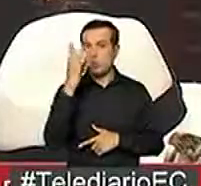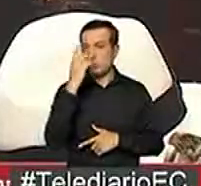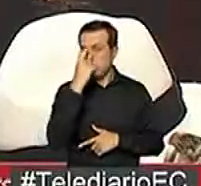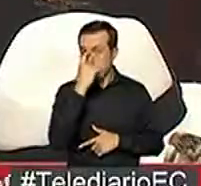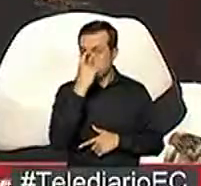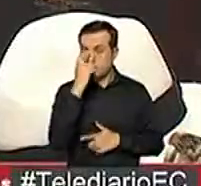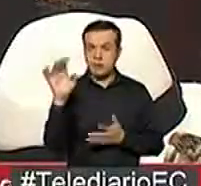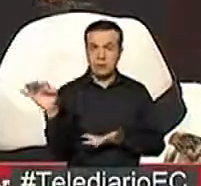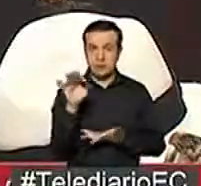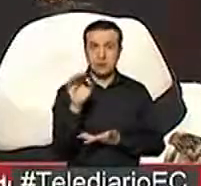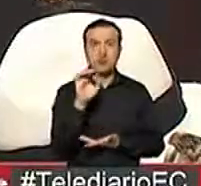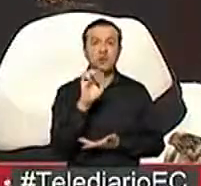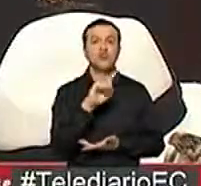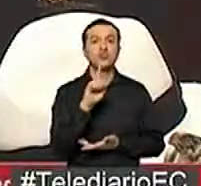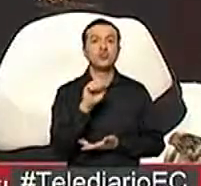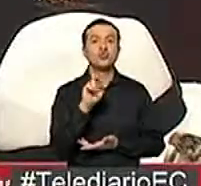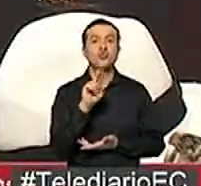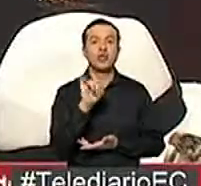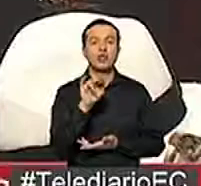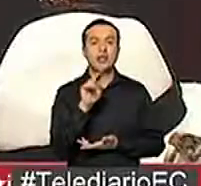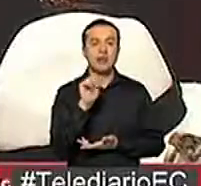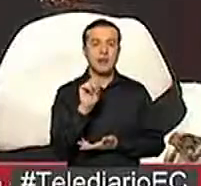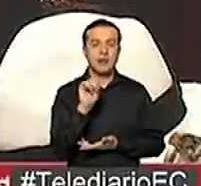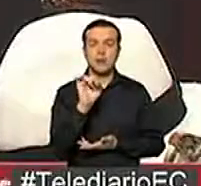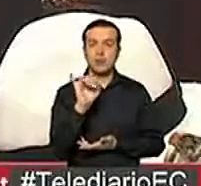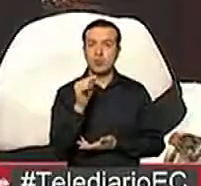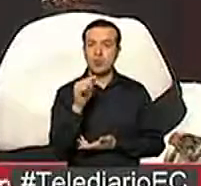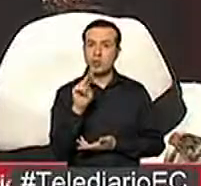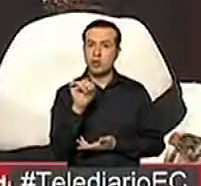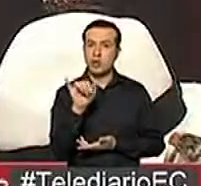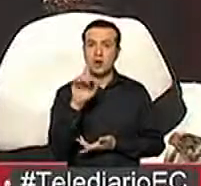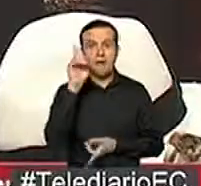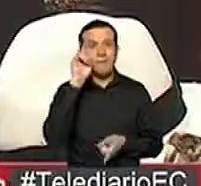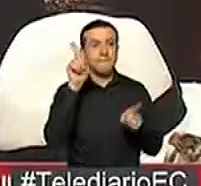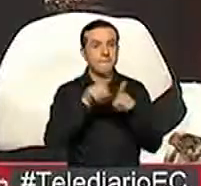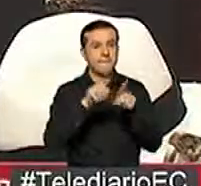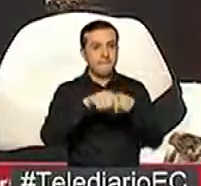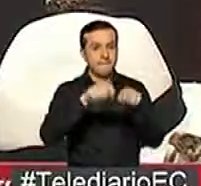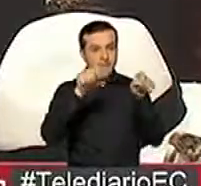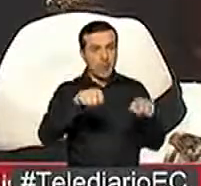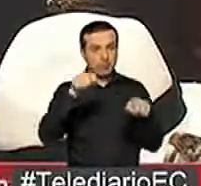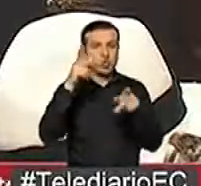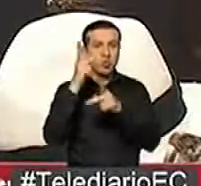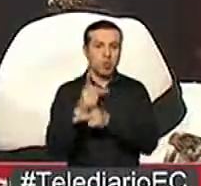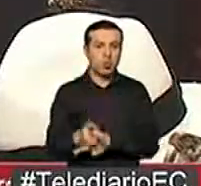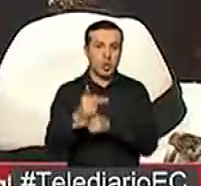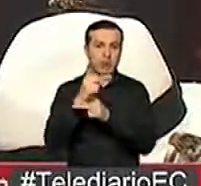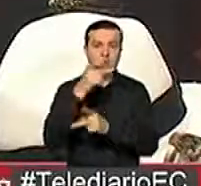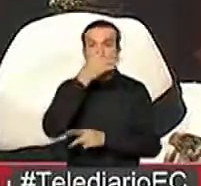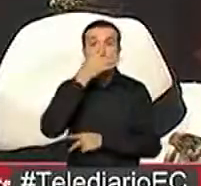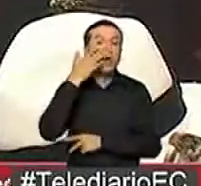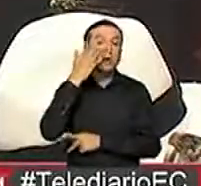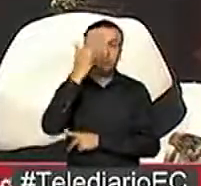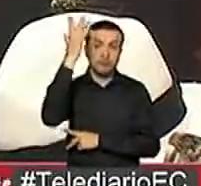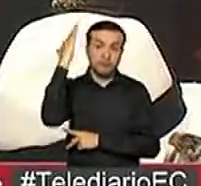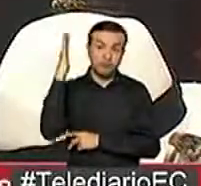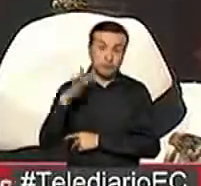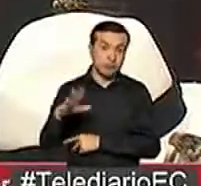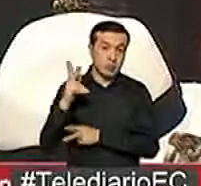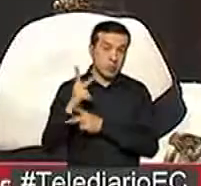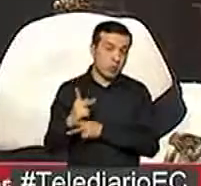Guayana firmaron el Pacto de Leticia para coordinar acciones concretas por la preservación de la Amazonía, una de las